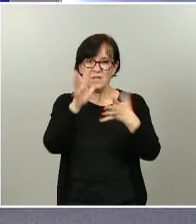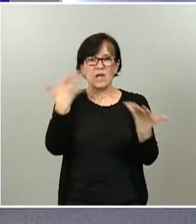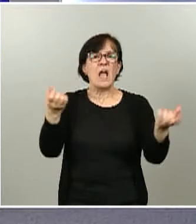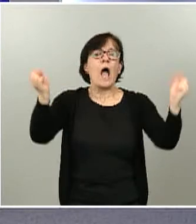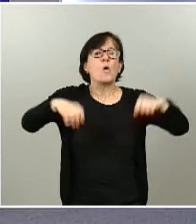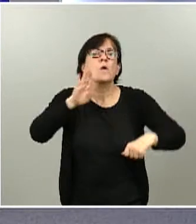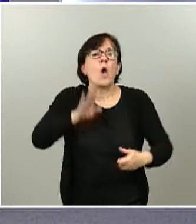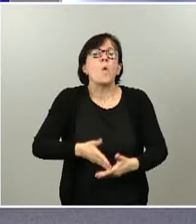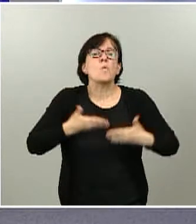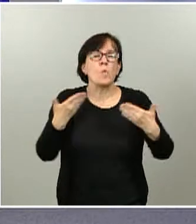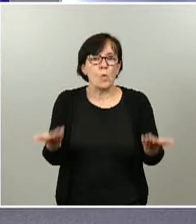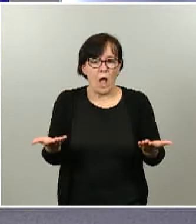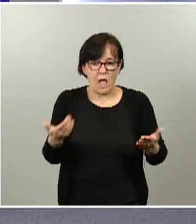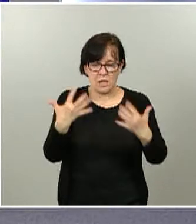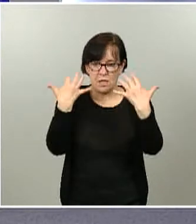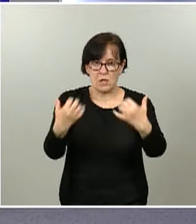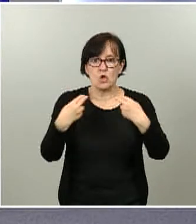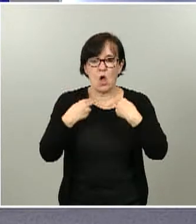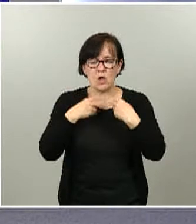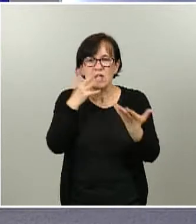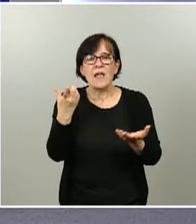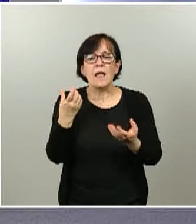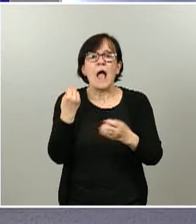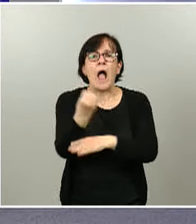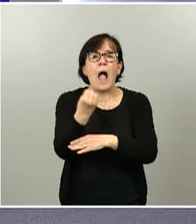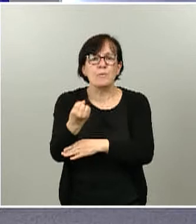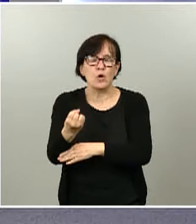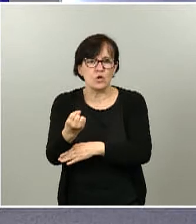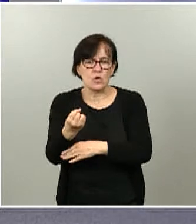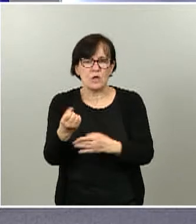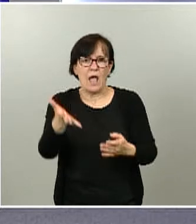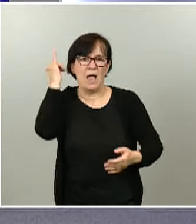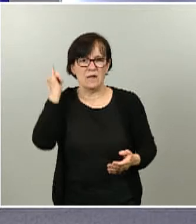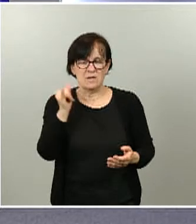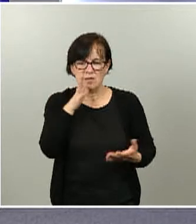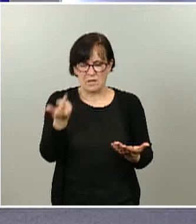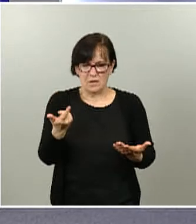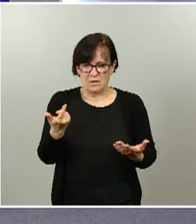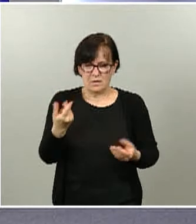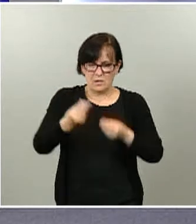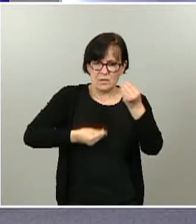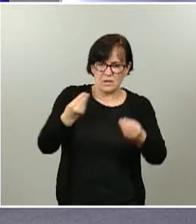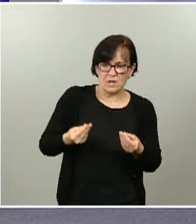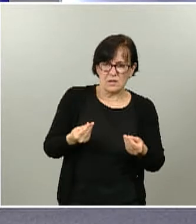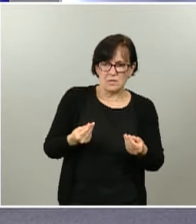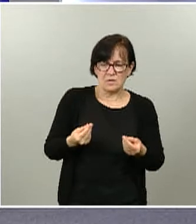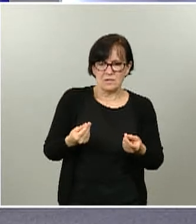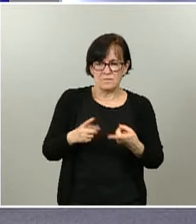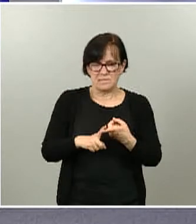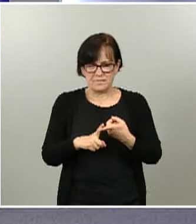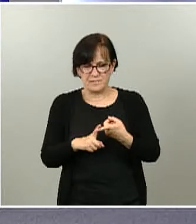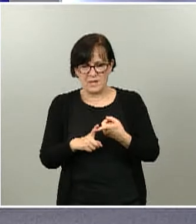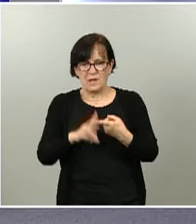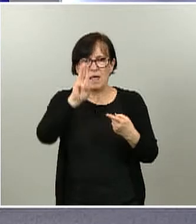al Congreso y con qué apoyos cuentan, porque por un lado teníamos el Partido Nacionalista Vasco, que